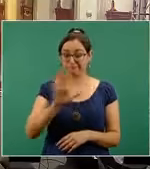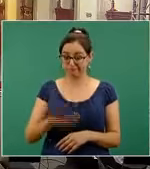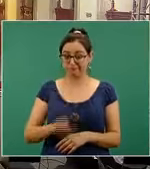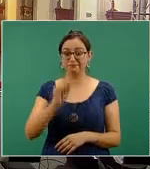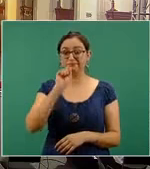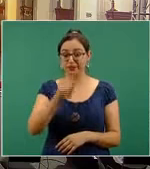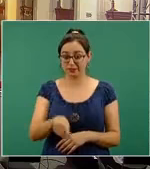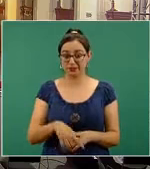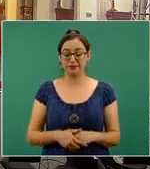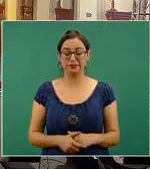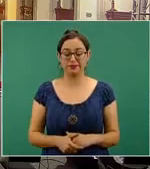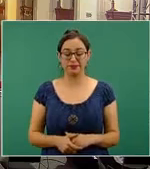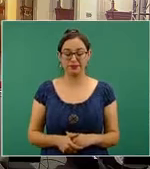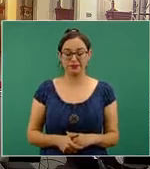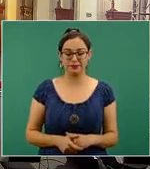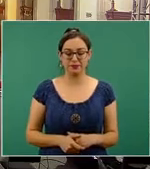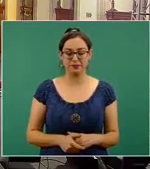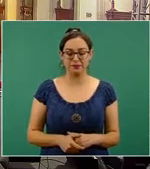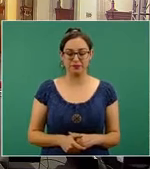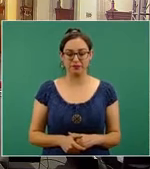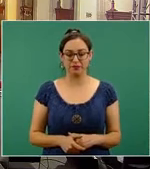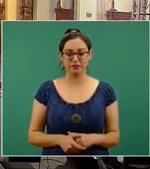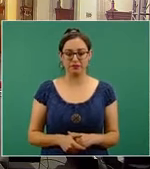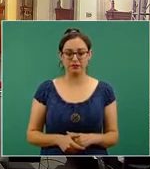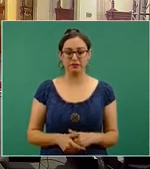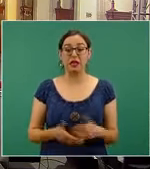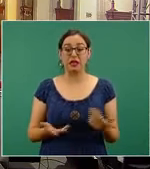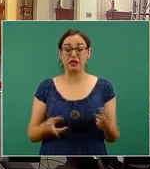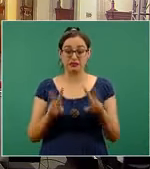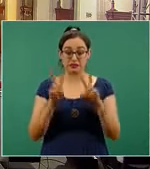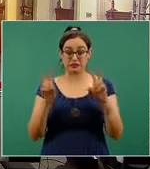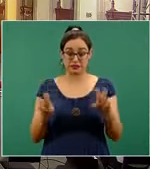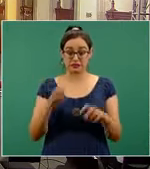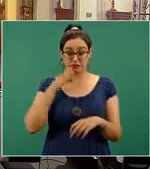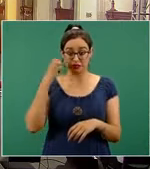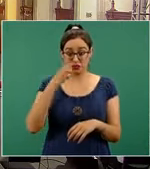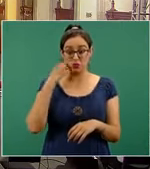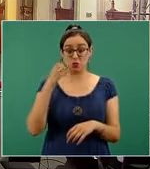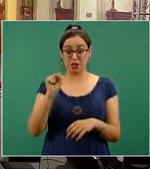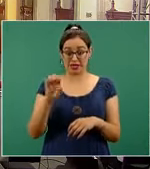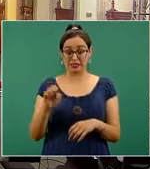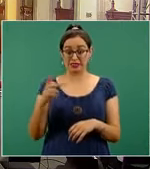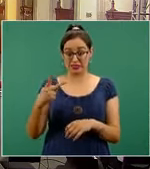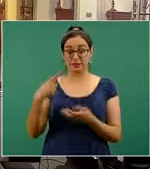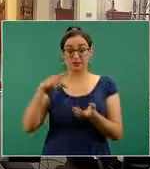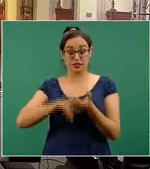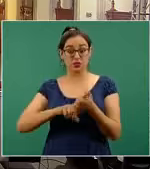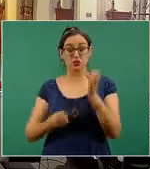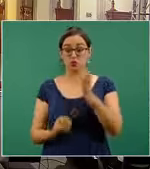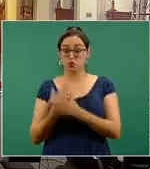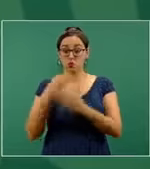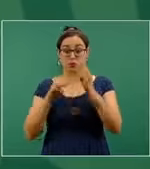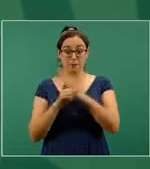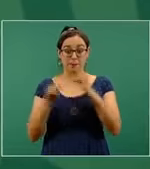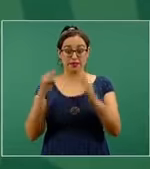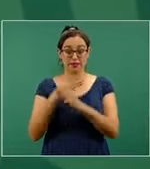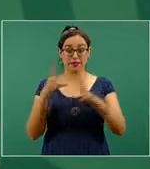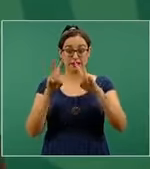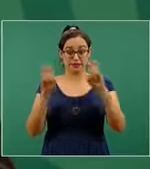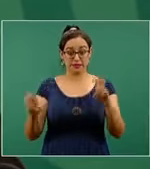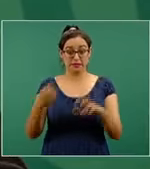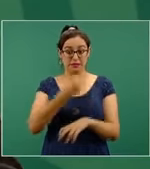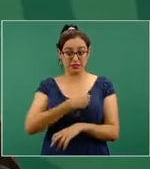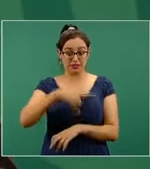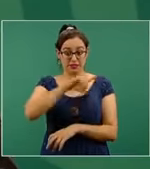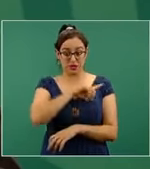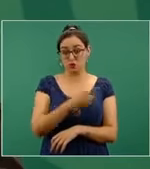En relación a la pregunta de la materia de nutrición, en este caso de salud, que se incorporó en los